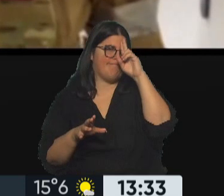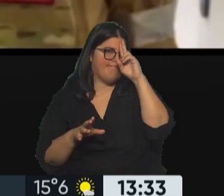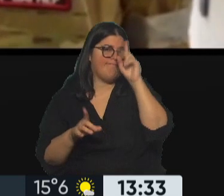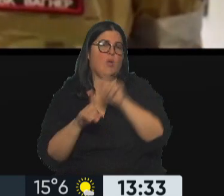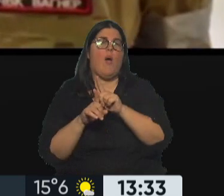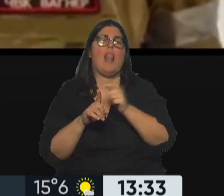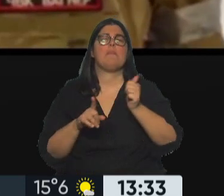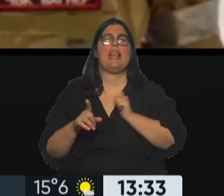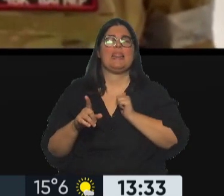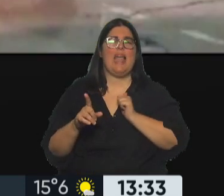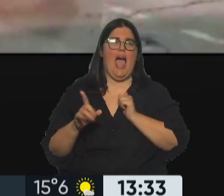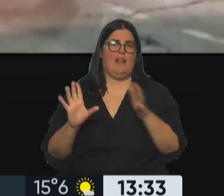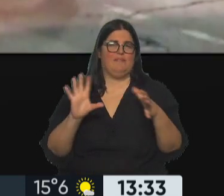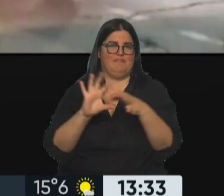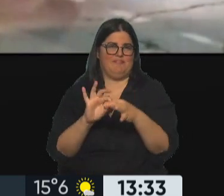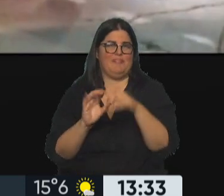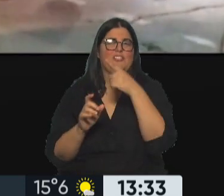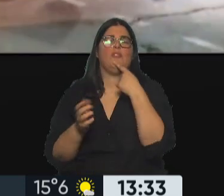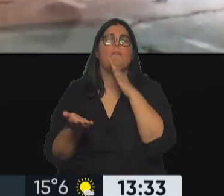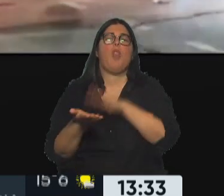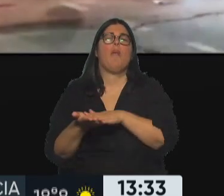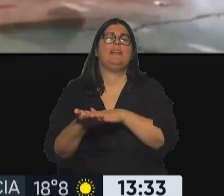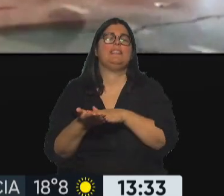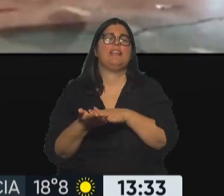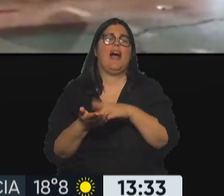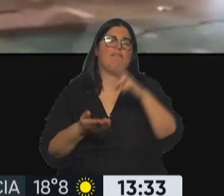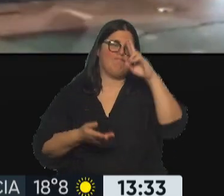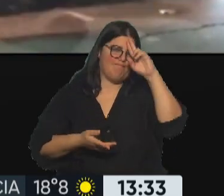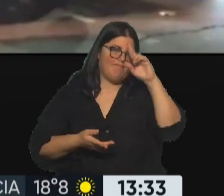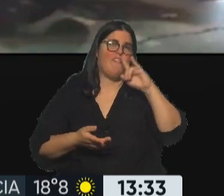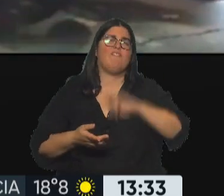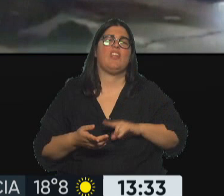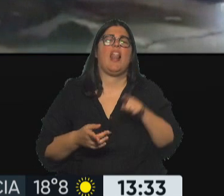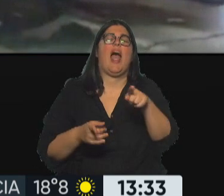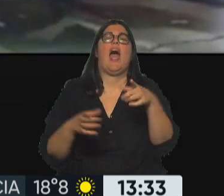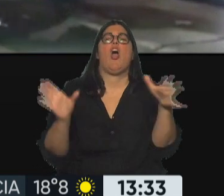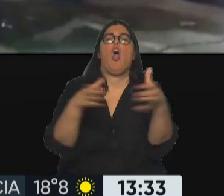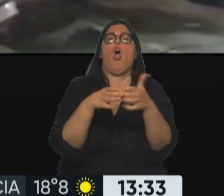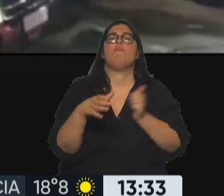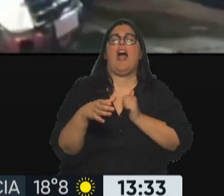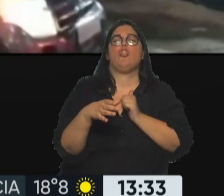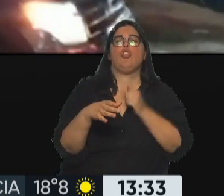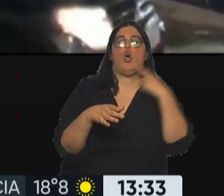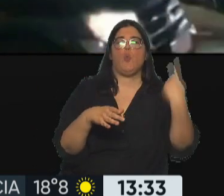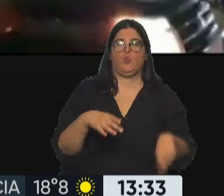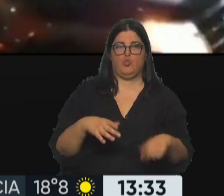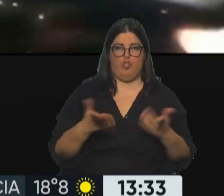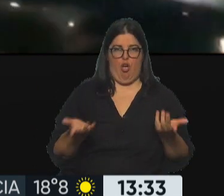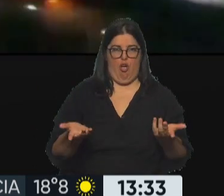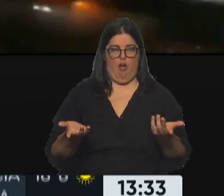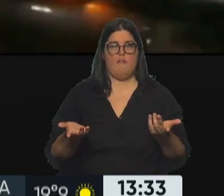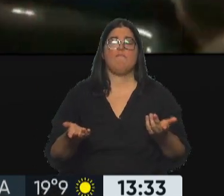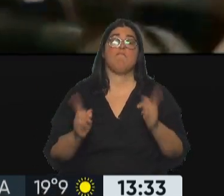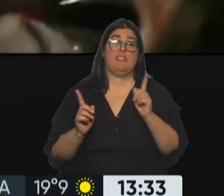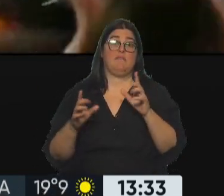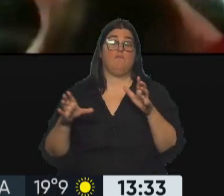unificado, de jurar en cierta medida lealtad a un comando unificado ruso, al cual Wagner en principio, y la figura de